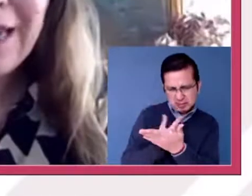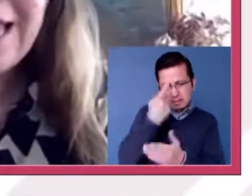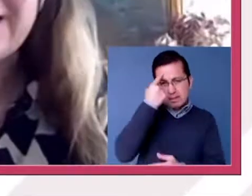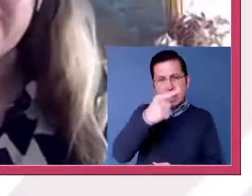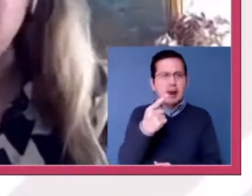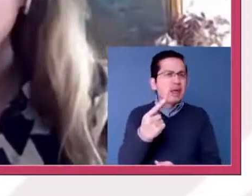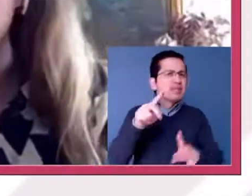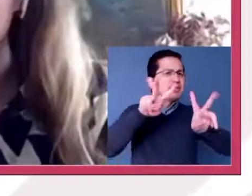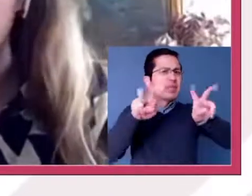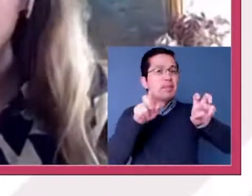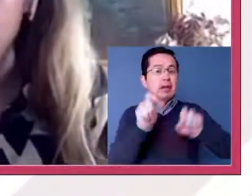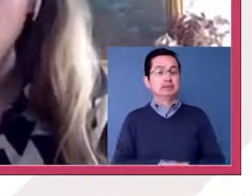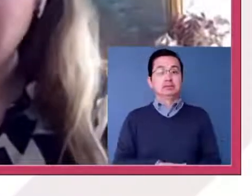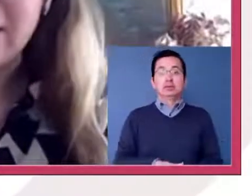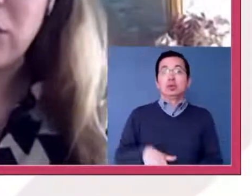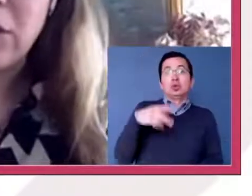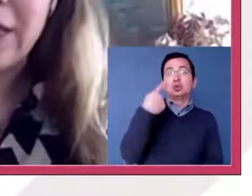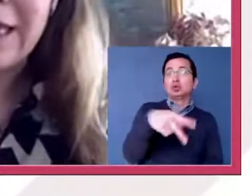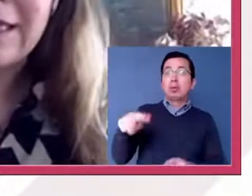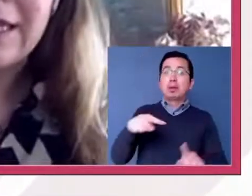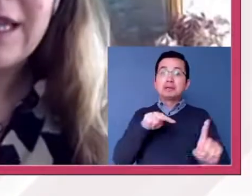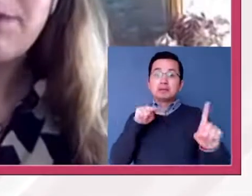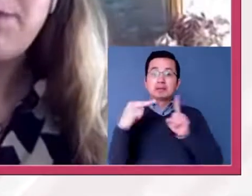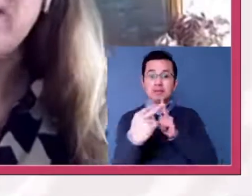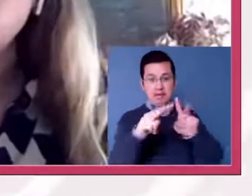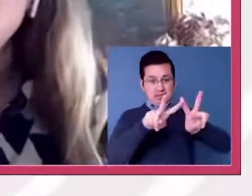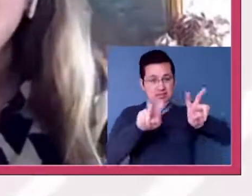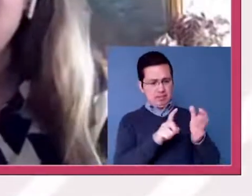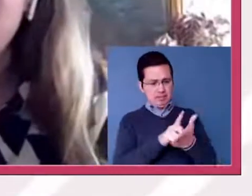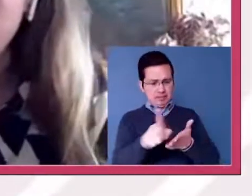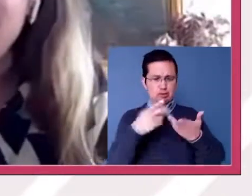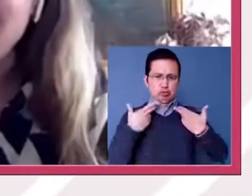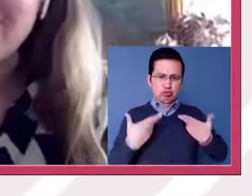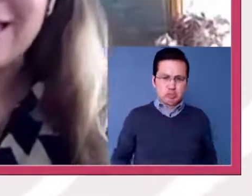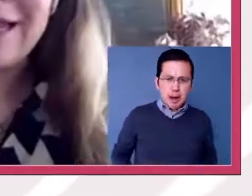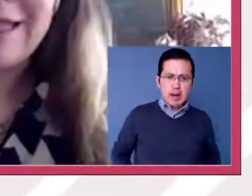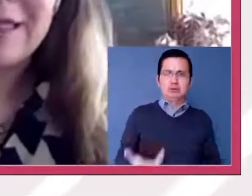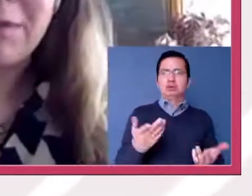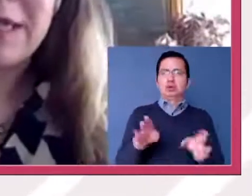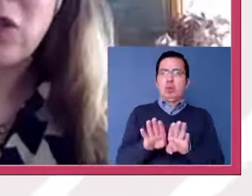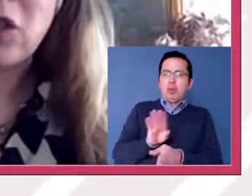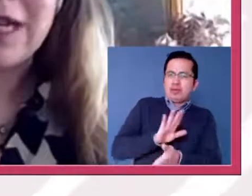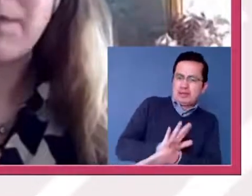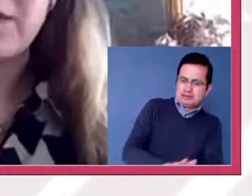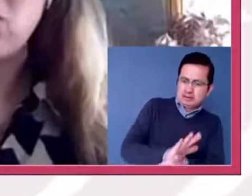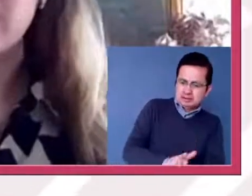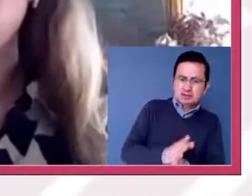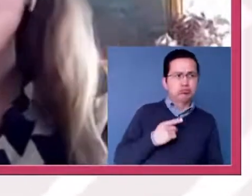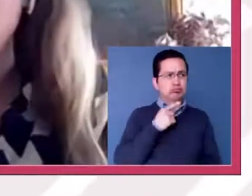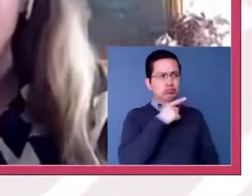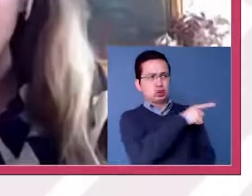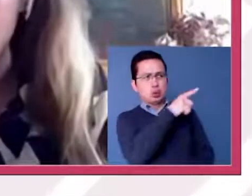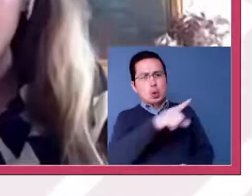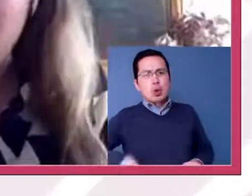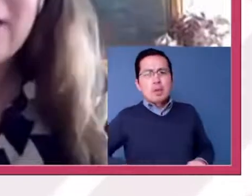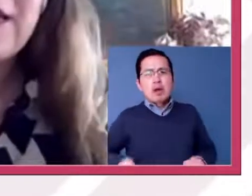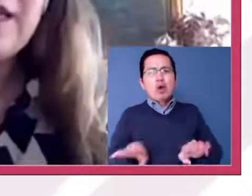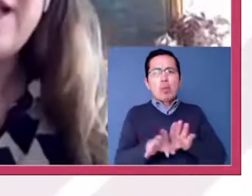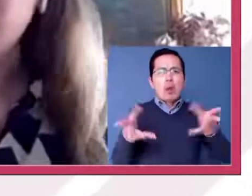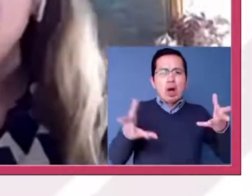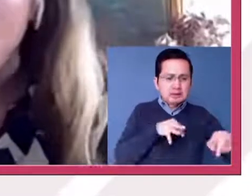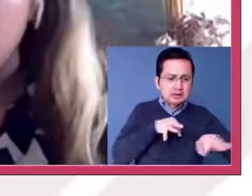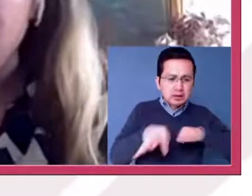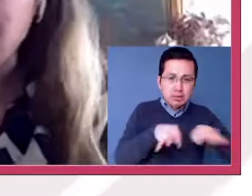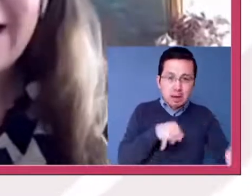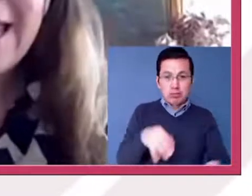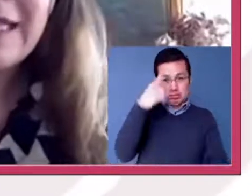humanos, la discriminación y el trabajo de las autoridades, y por el otro, la prevalencia de la discriminación de las personas encuestadas.